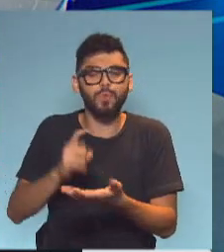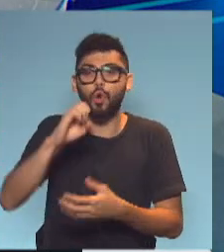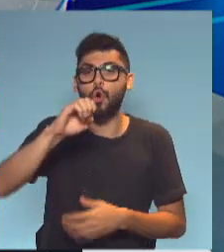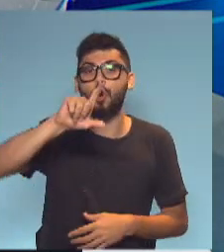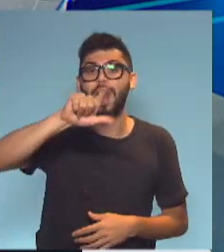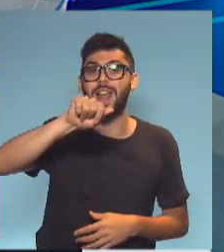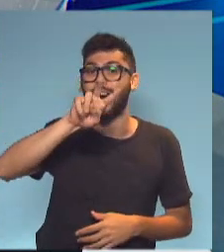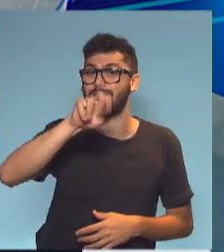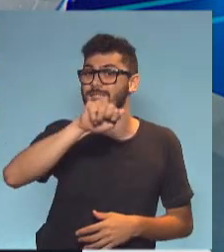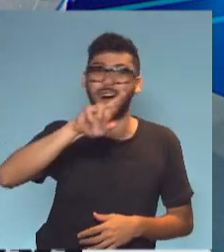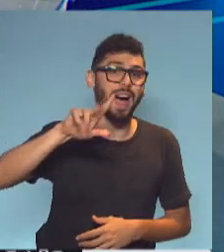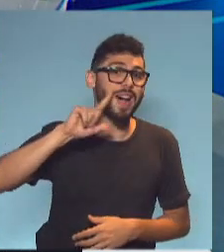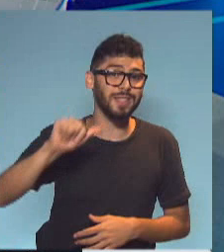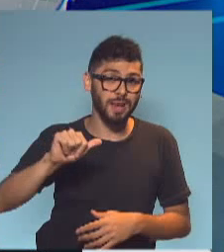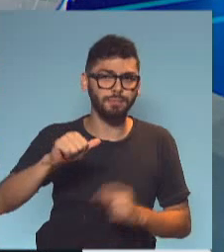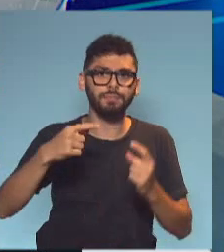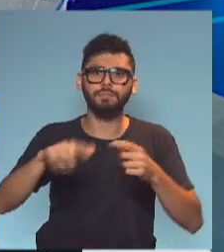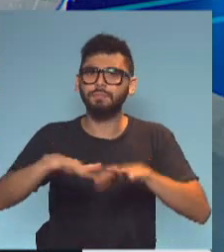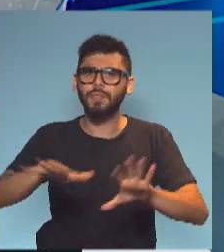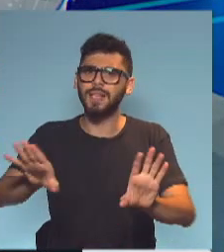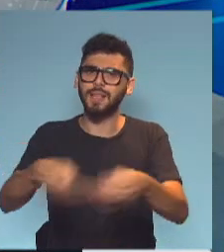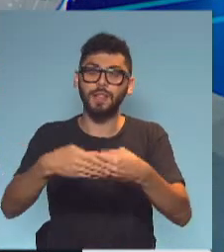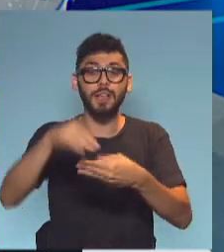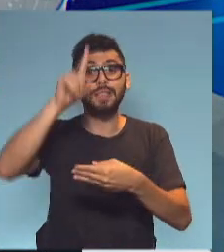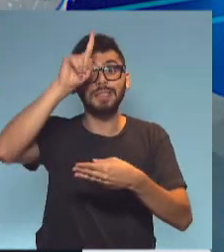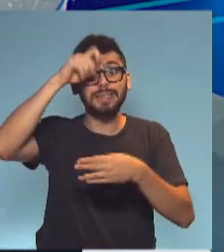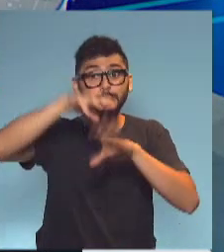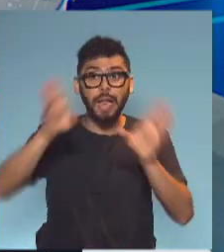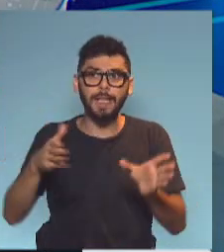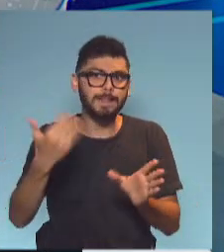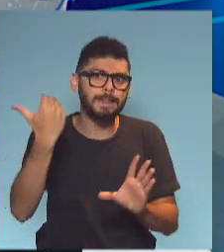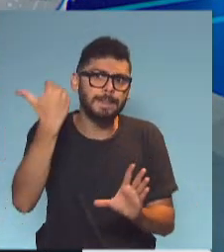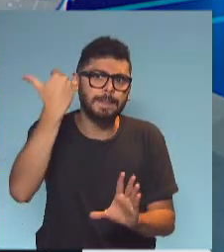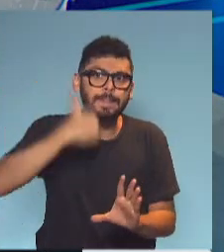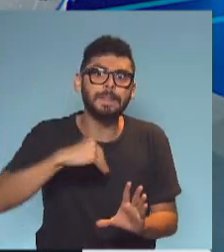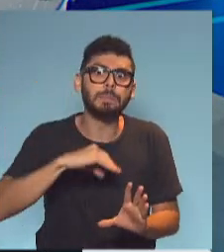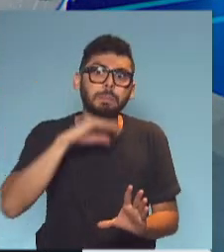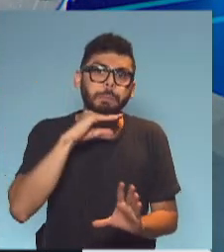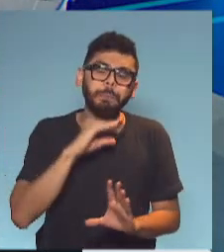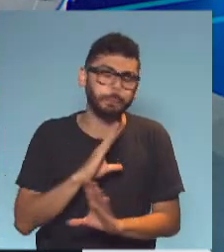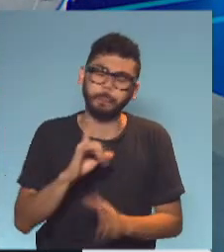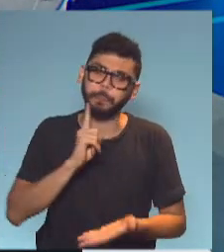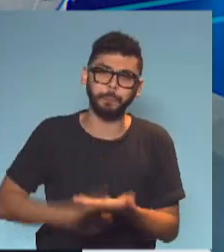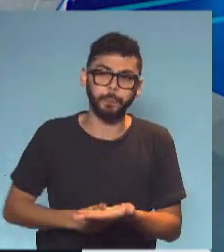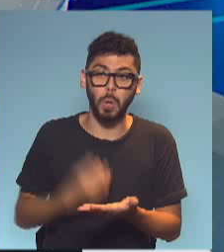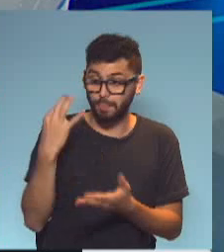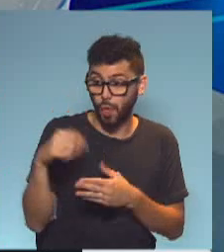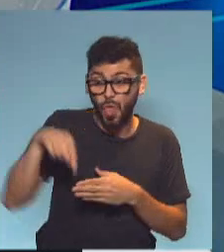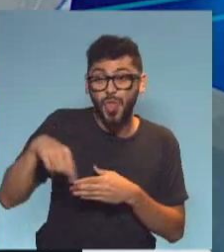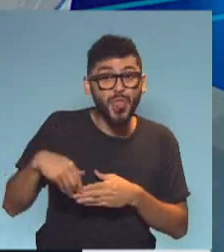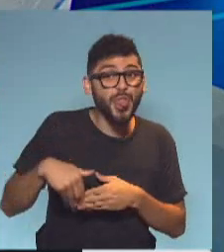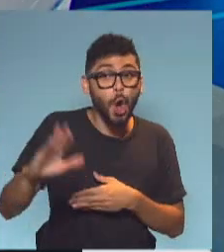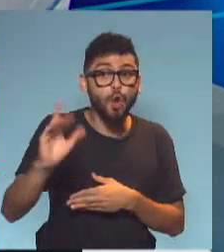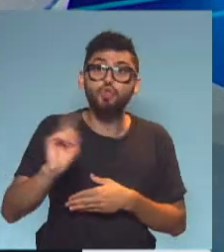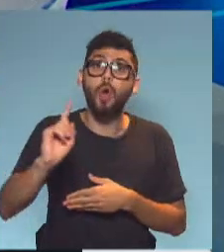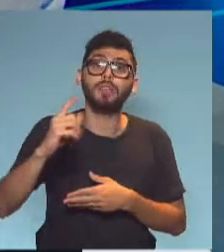Cierran actividades, el sistema de salud básicamente está al límite y es lo que empuja a que se tomen estas medidas. Esto ya es desde hoy, no es a